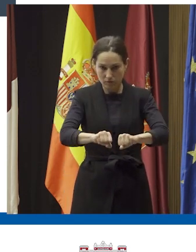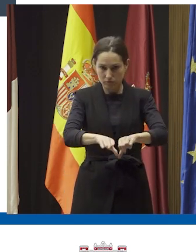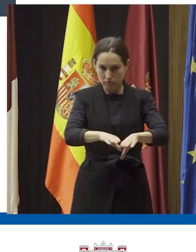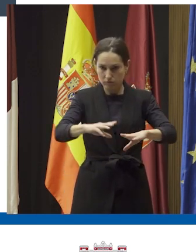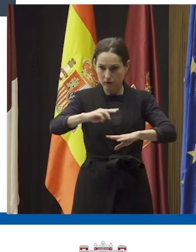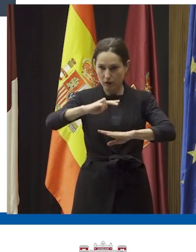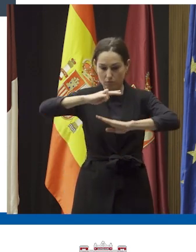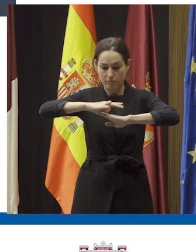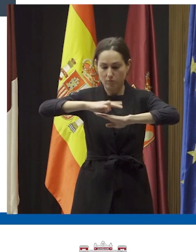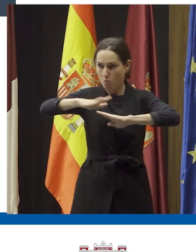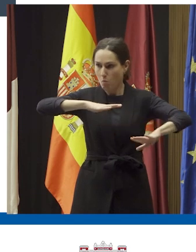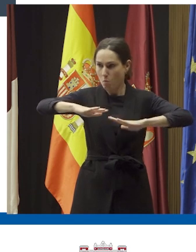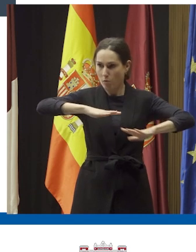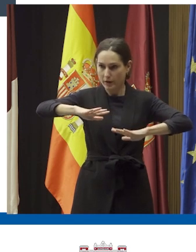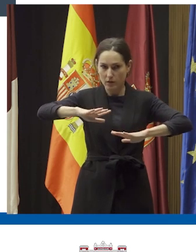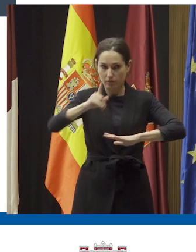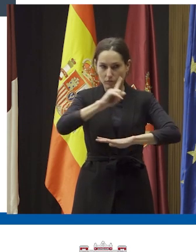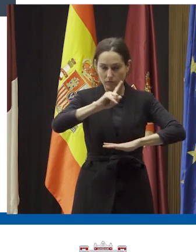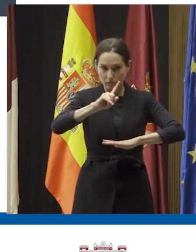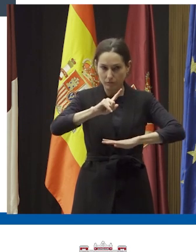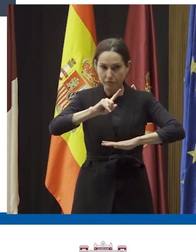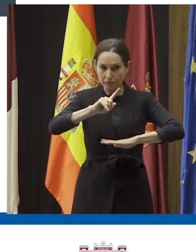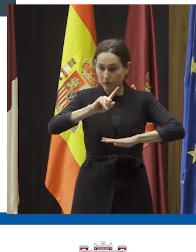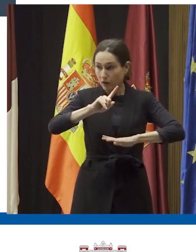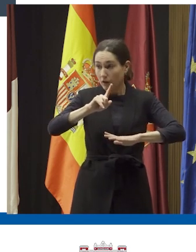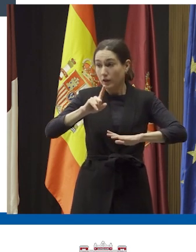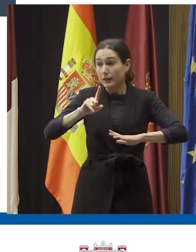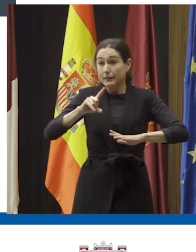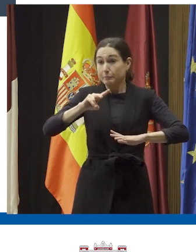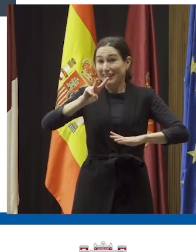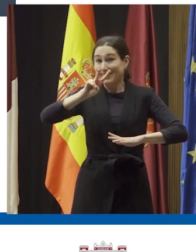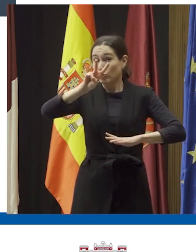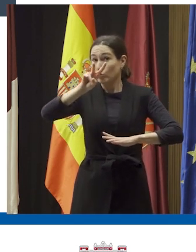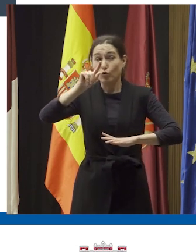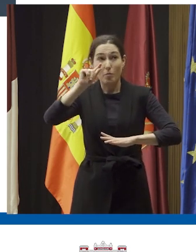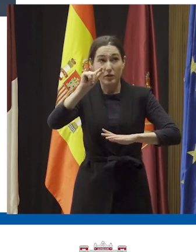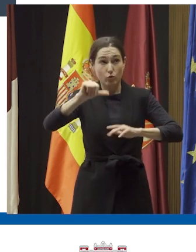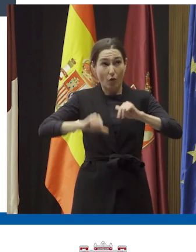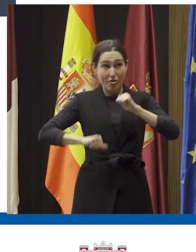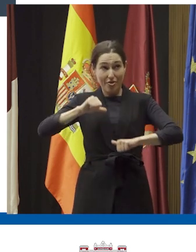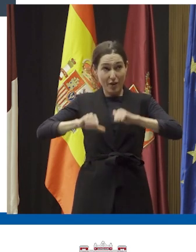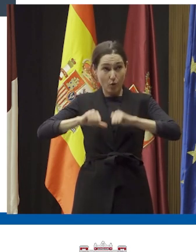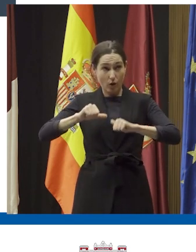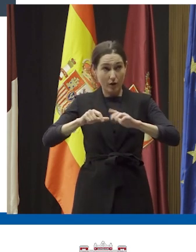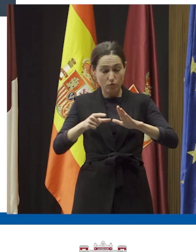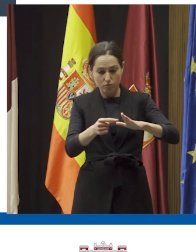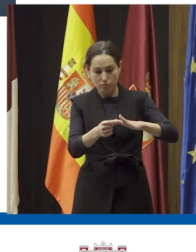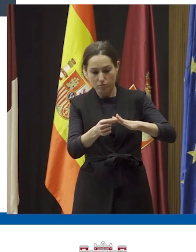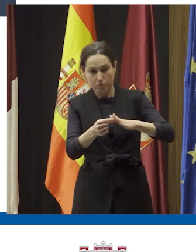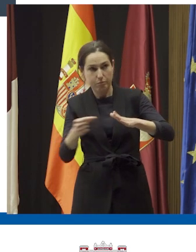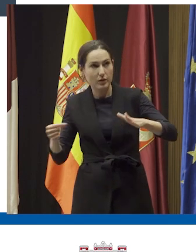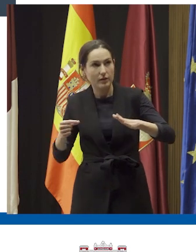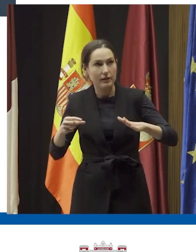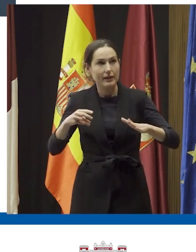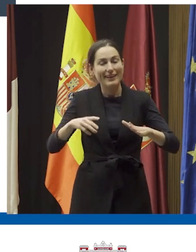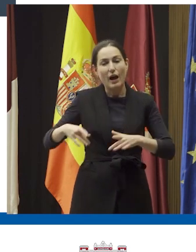completamente y permitir que en ocasiones, en escasamente 2 minutos, el cirujano extraía la piedra en